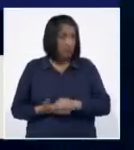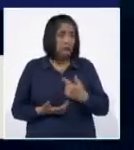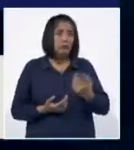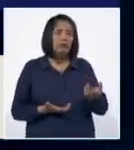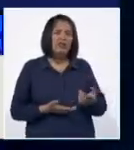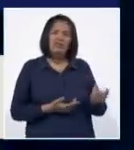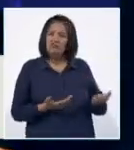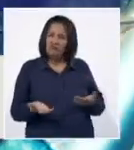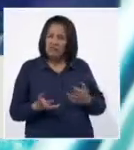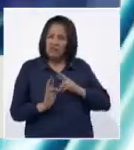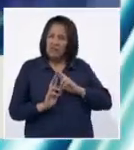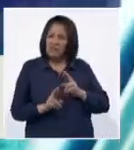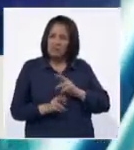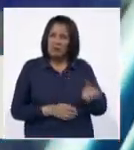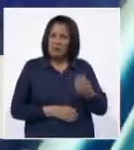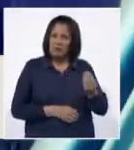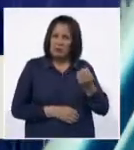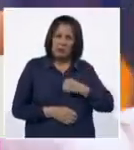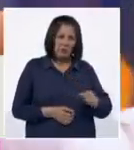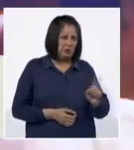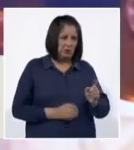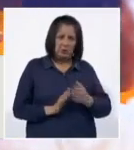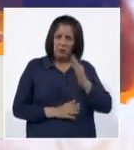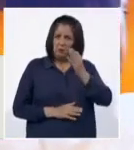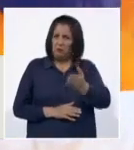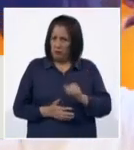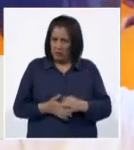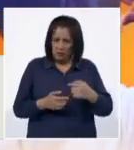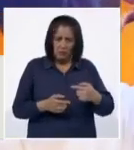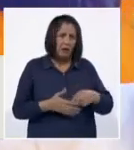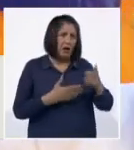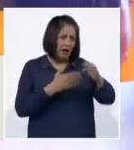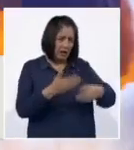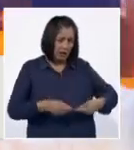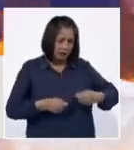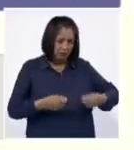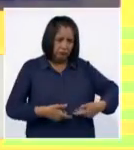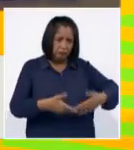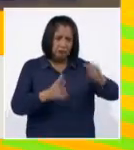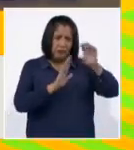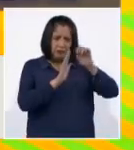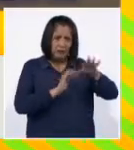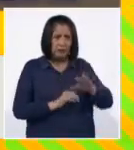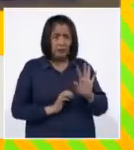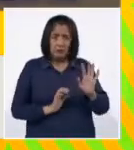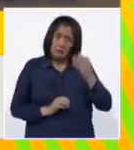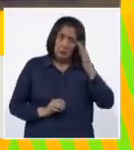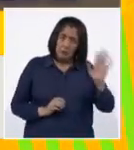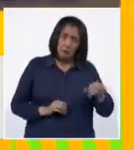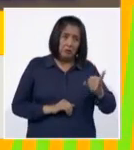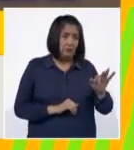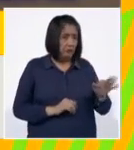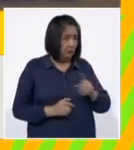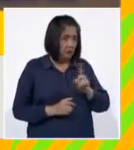frente a la polémica respuesta del por qué sus hijos no asistieron a la alfombra roja del 10 de la calle. Supongo que, bueno, el señor